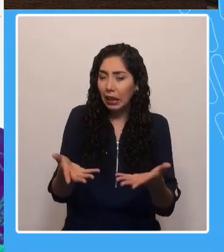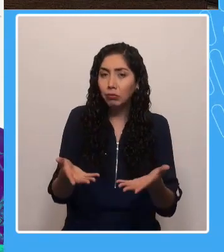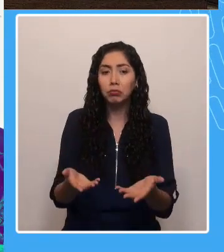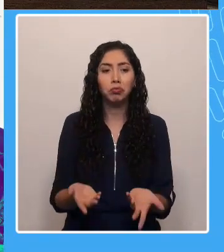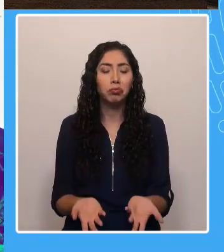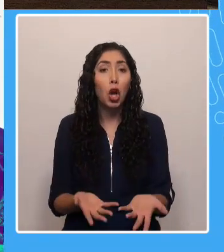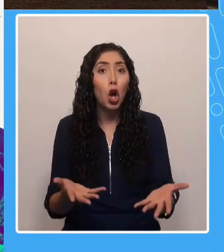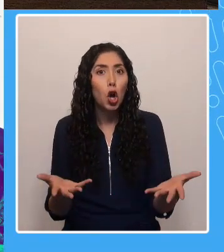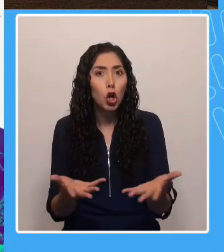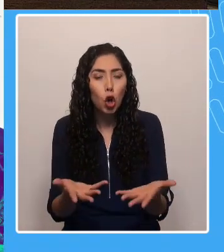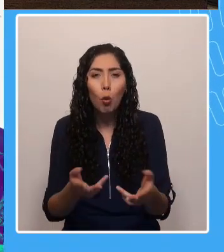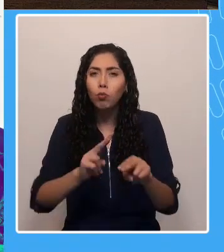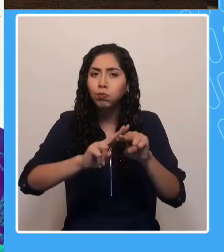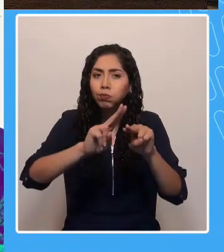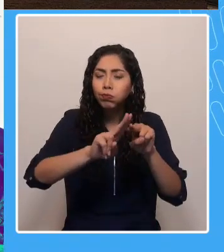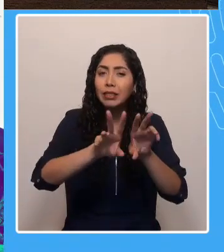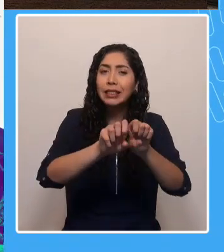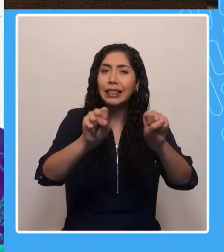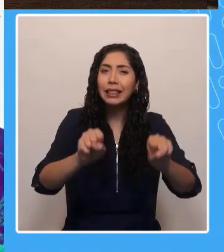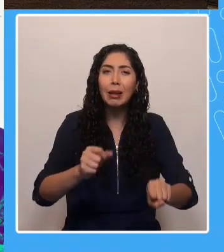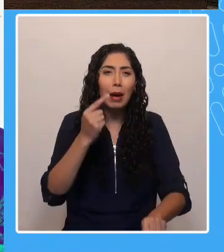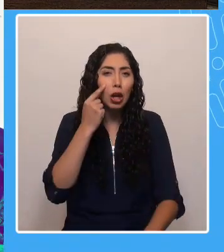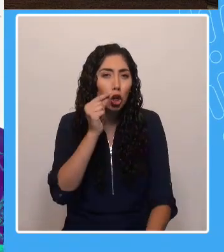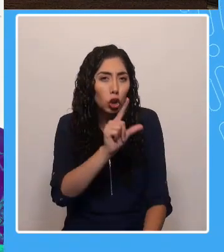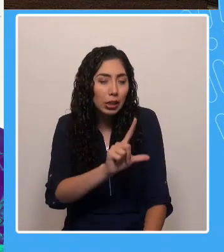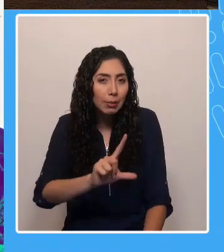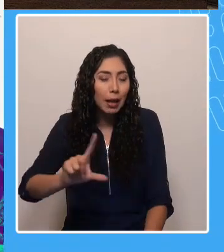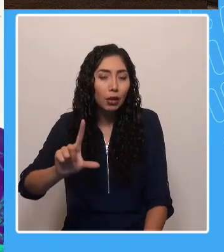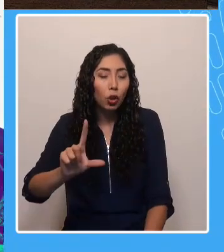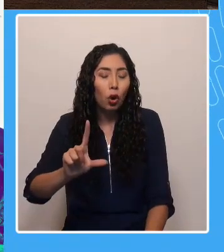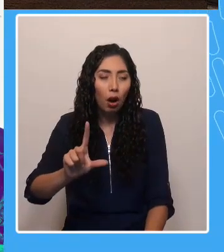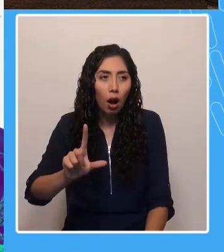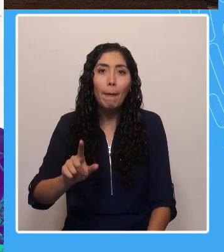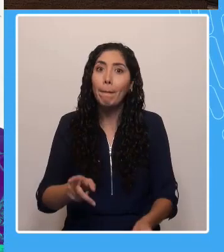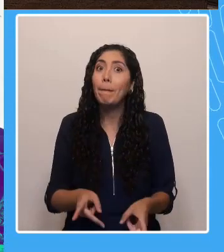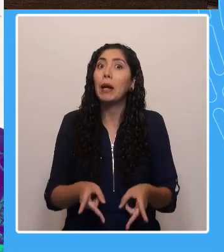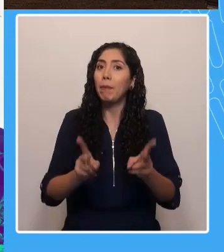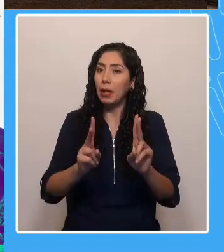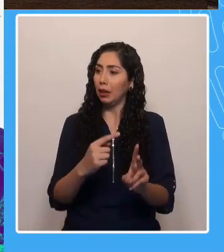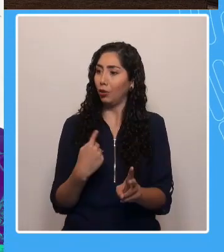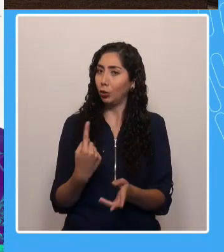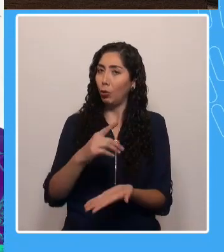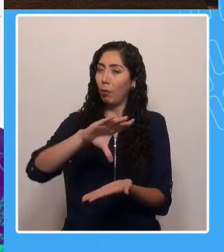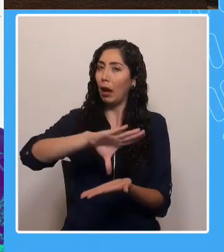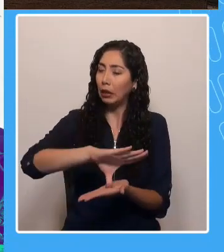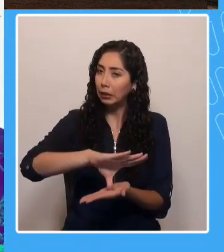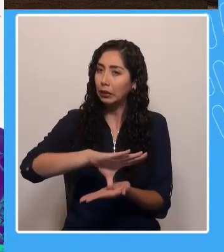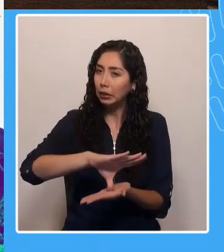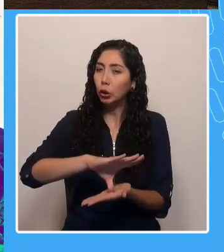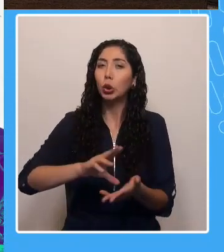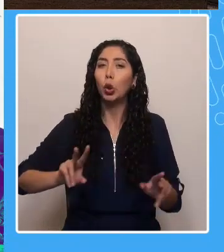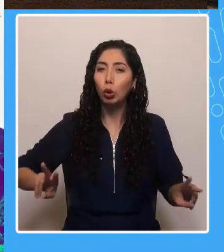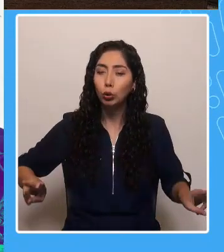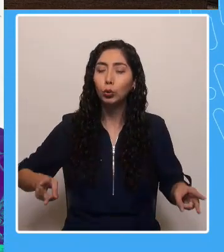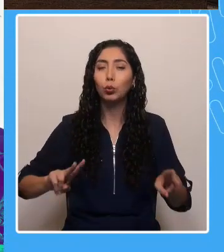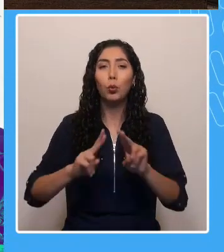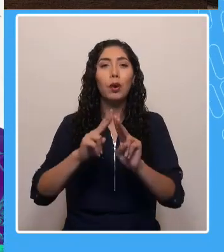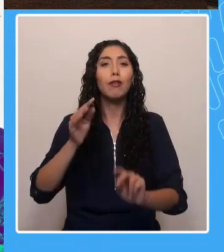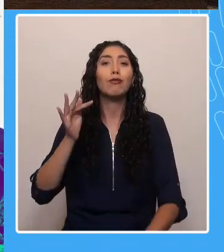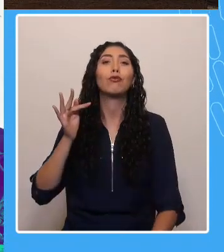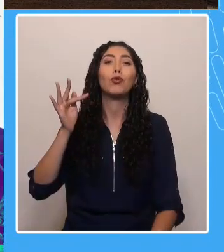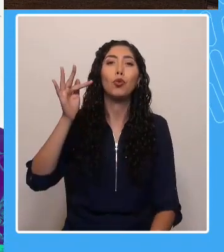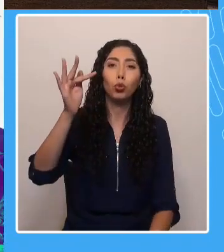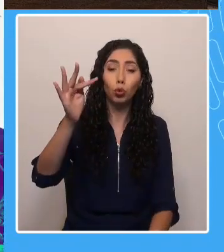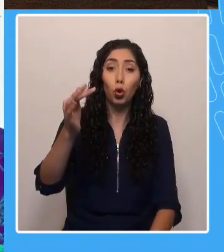desarrollamos sistemas de conocimientos que nos permitan como país descifrarnos y construir futuro desde un